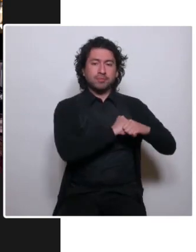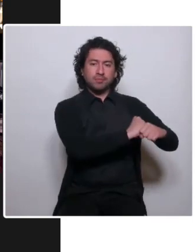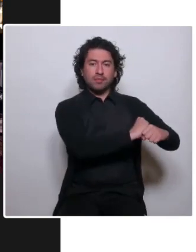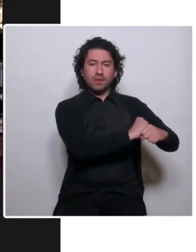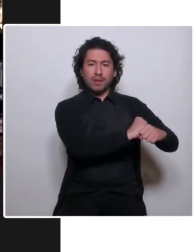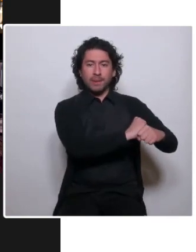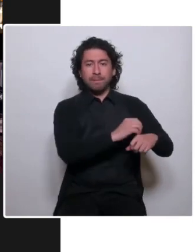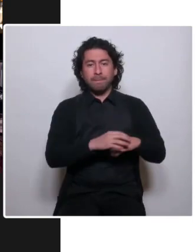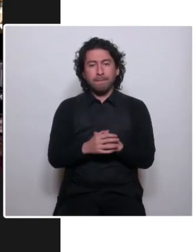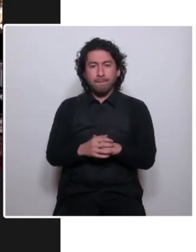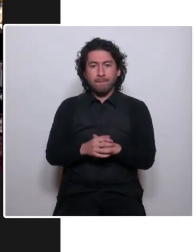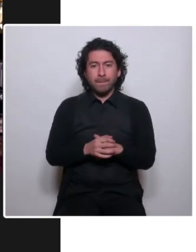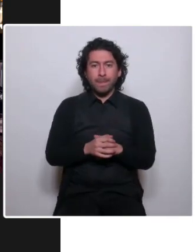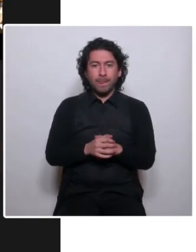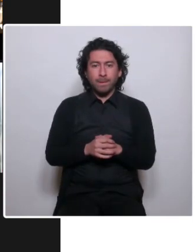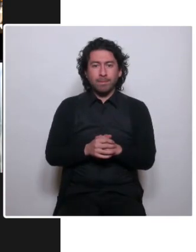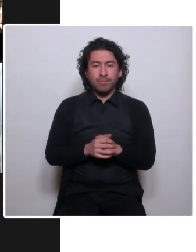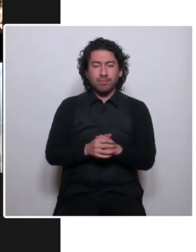señor secretario.